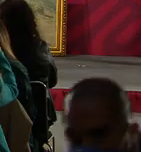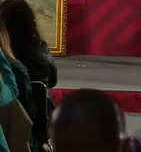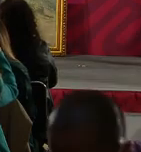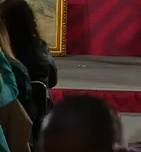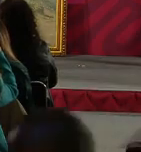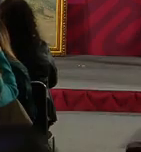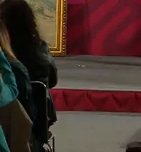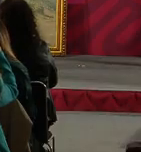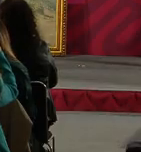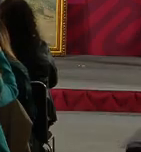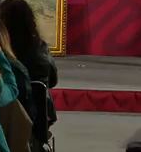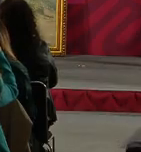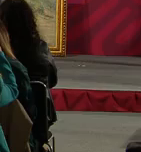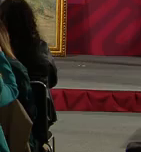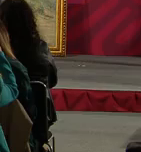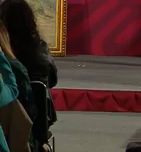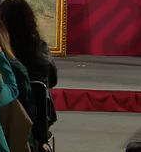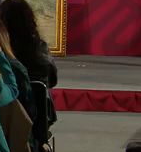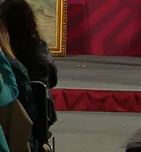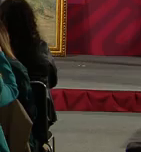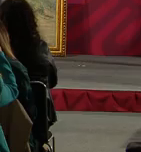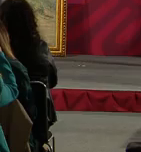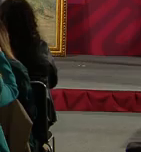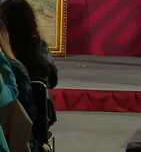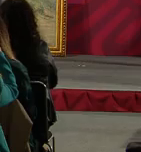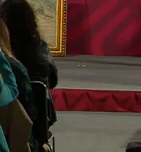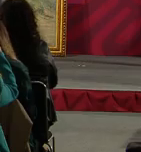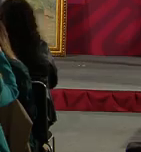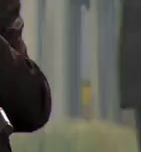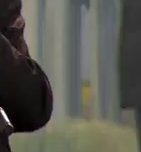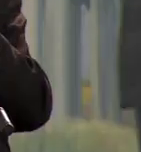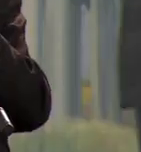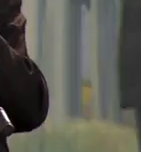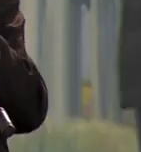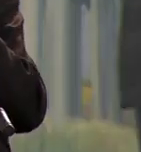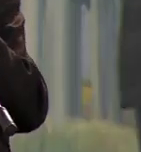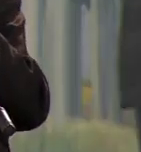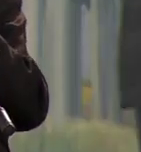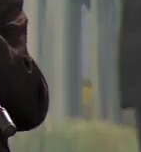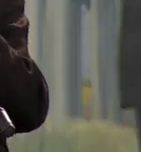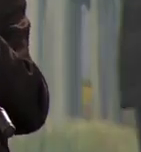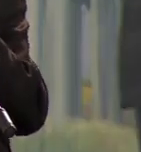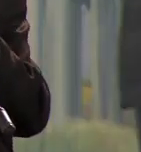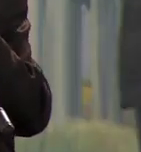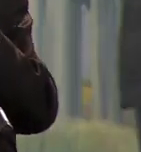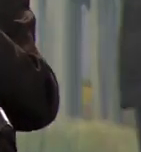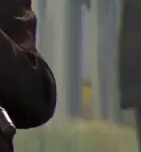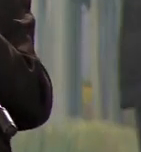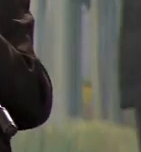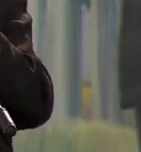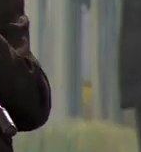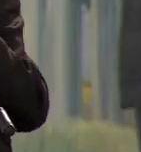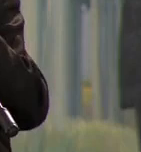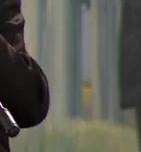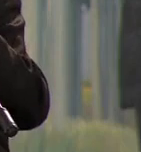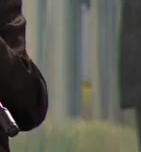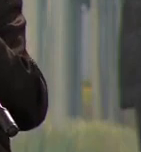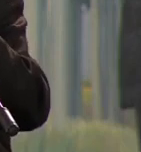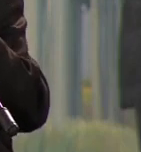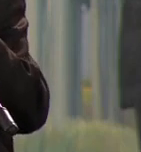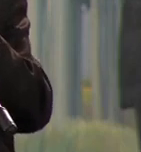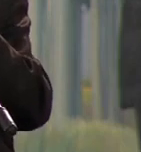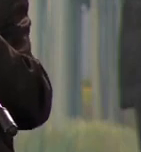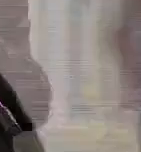si oscurece, ni el humo de las calles si llovizna, ni el canto del verano